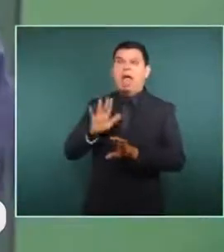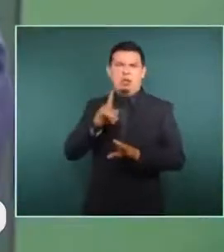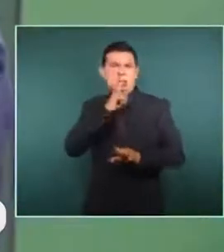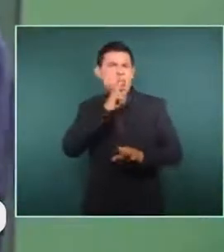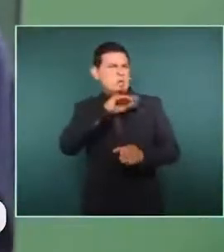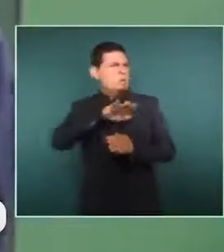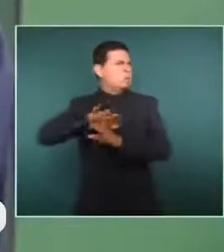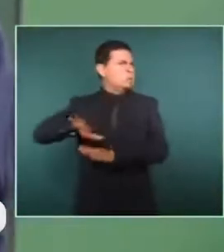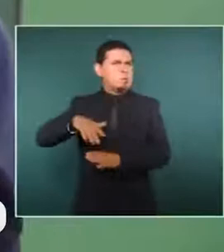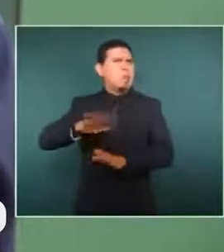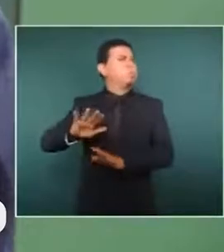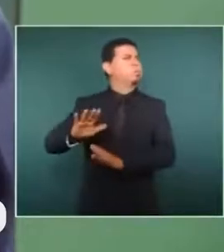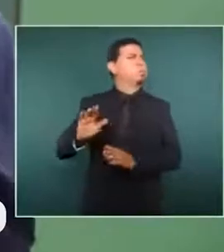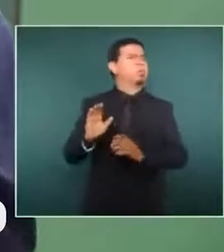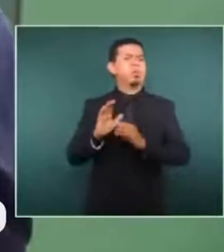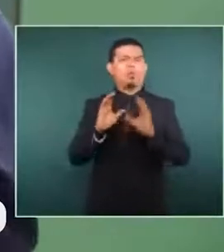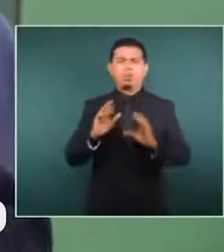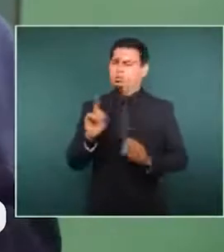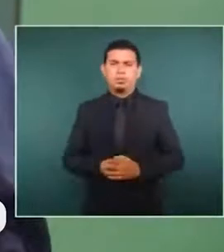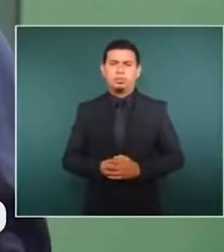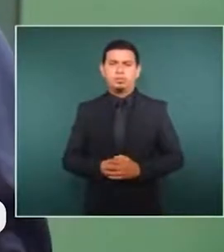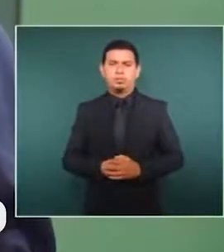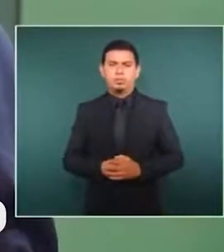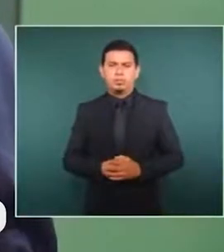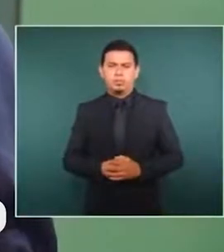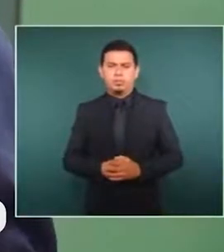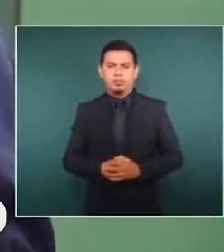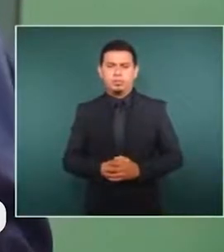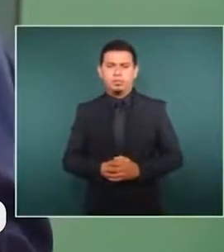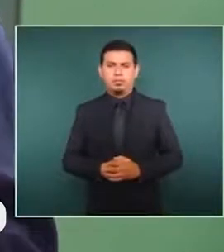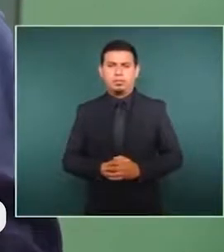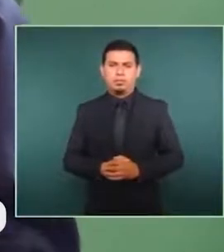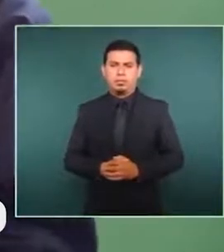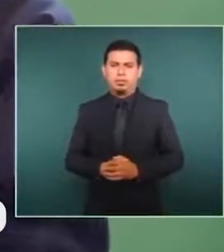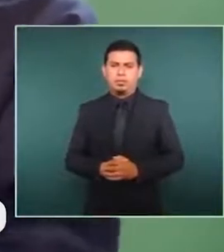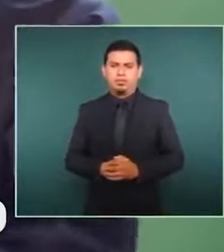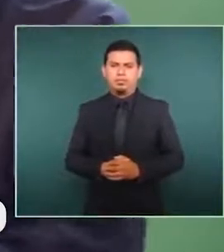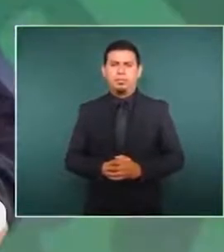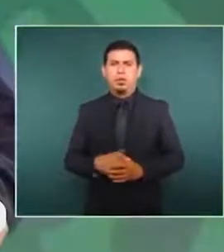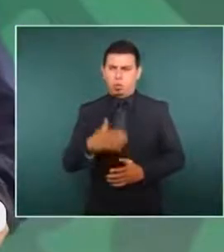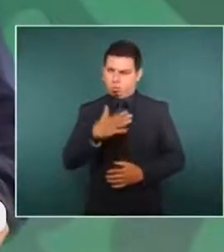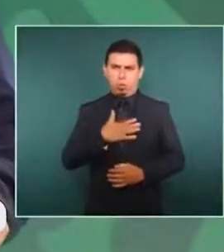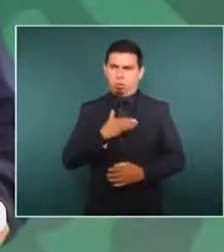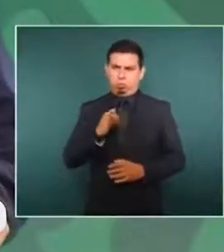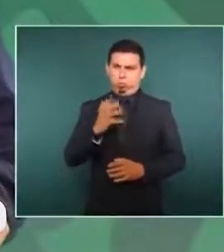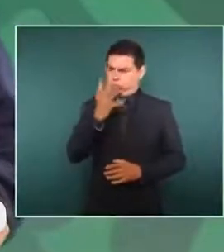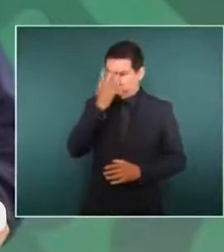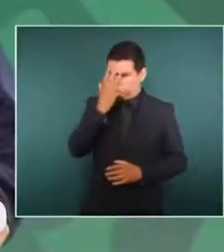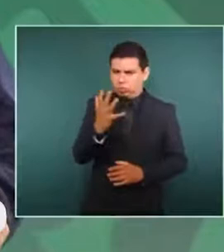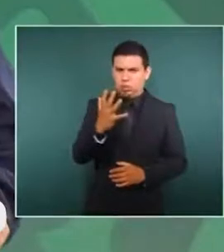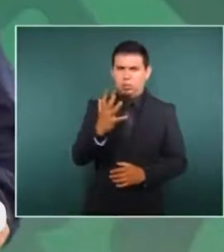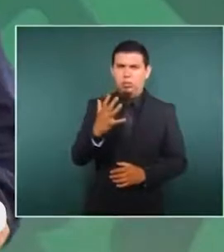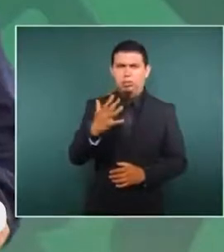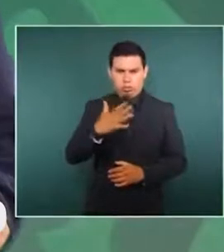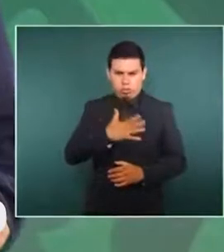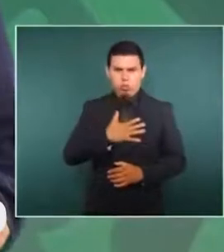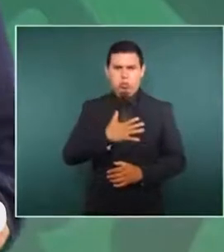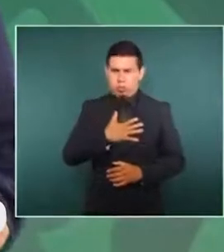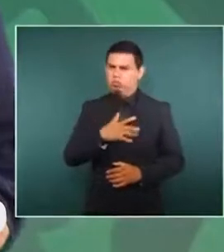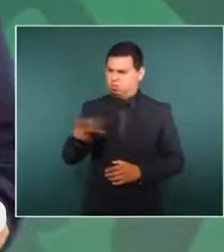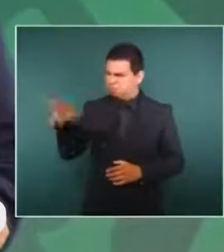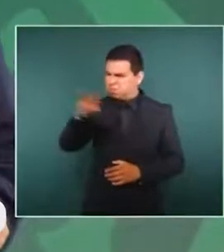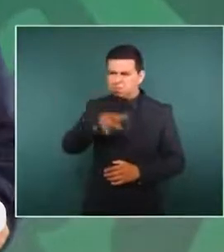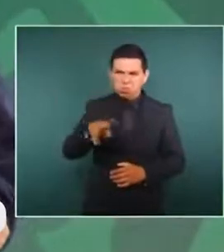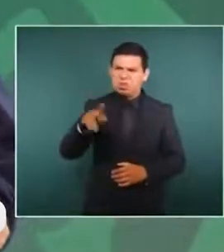es decir, no ser tapadera. Y yo lo que sostengo, a mí me importa mucho esto,